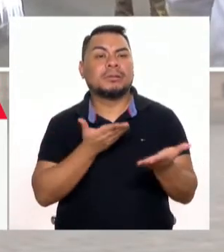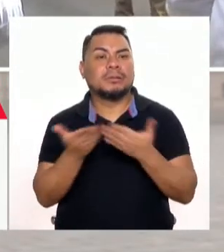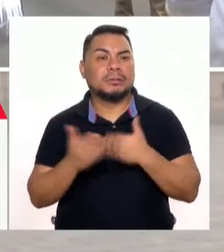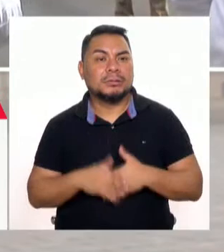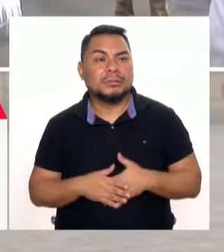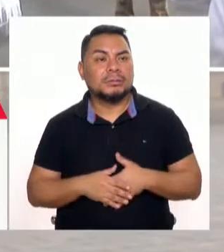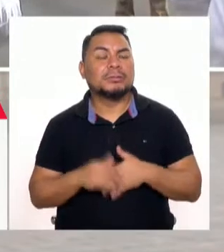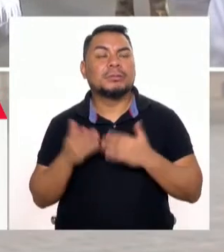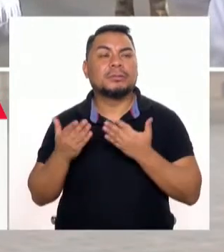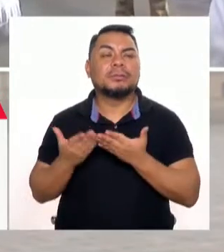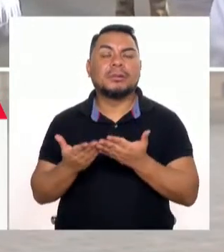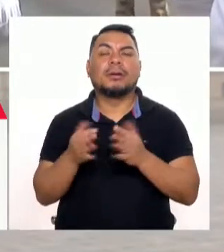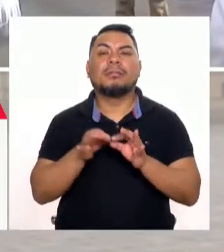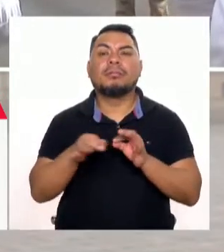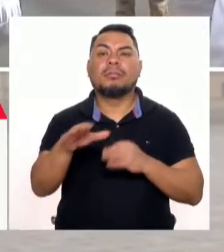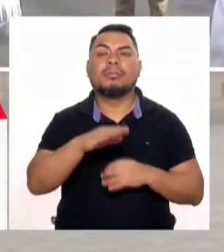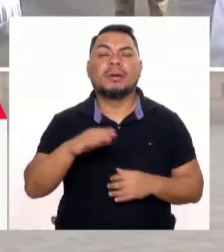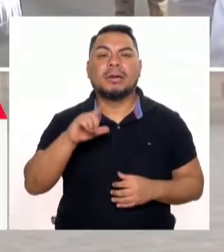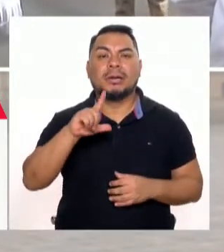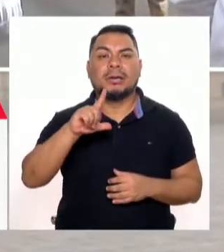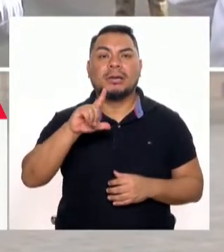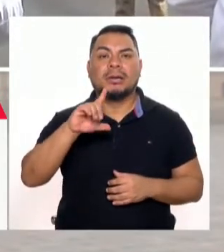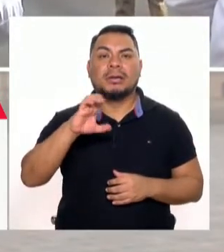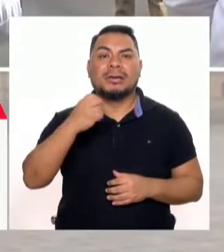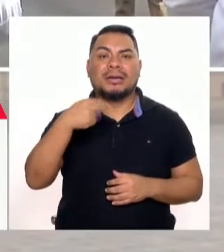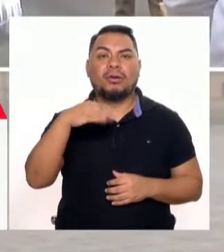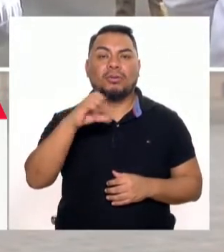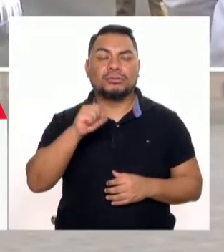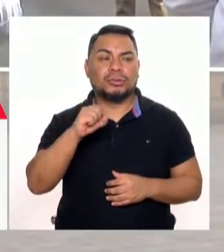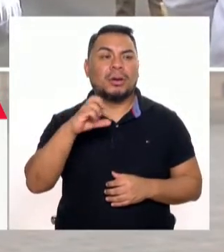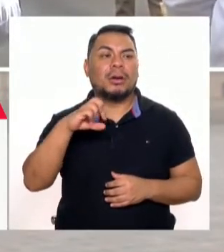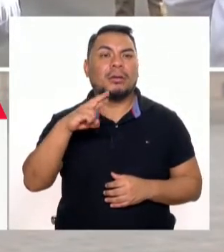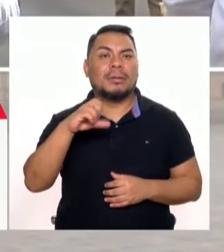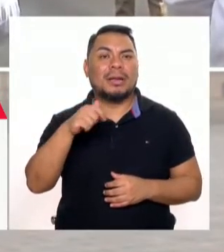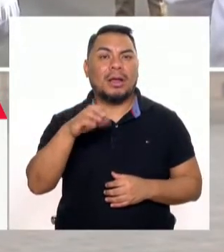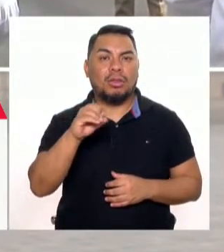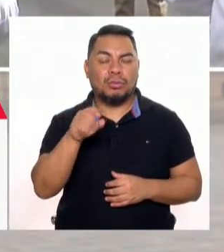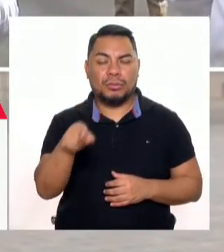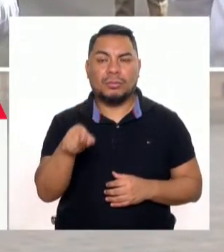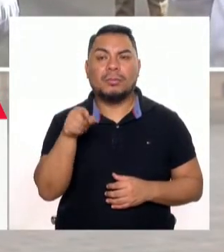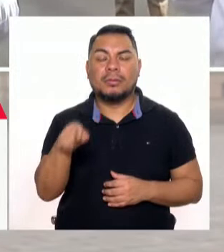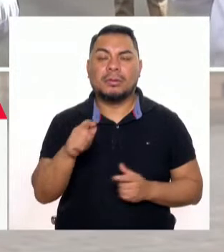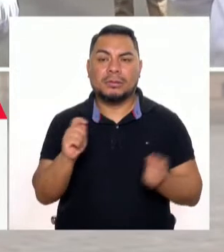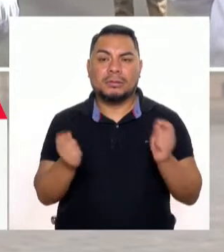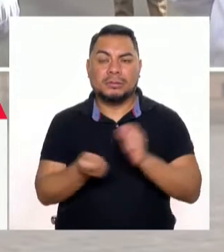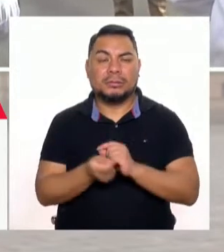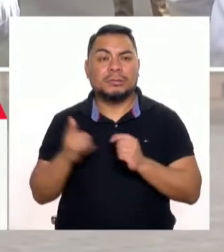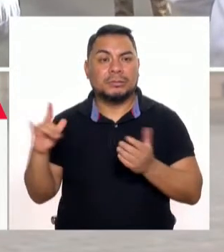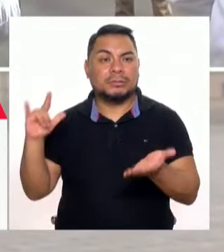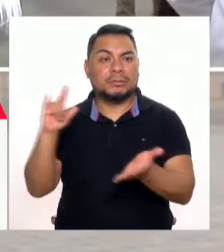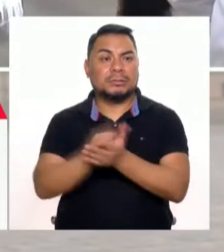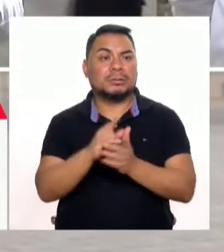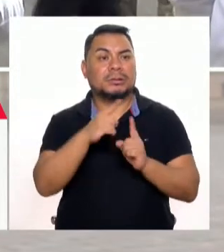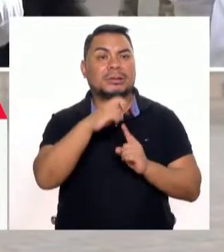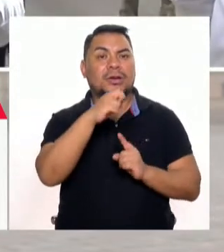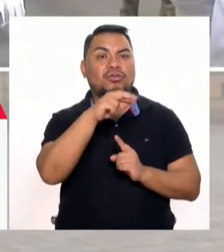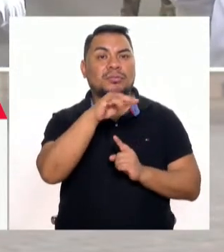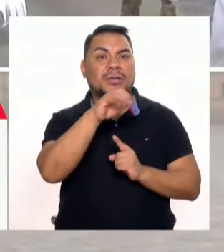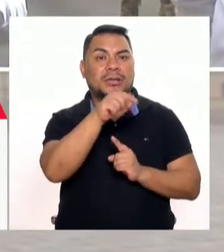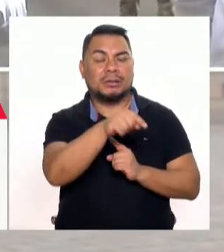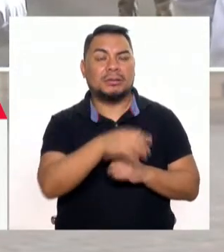aeroportuario de la provincia de leóncio Prado mediante la reubicación del aeropuerto de Tingo María